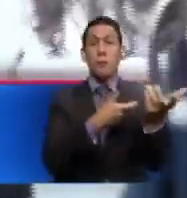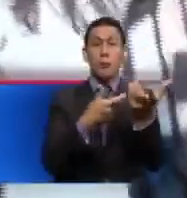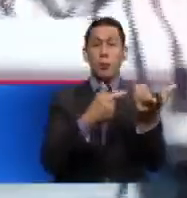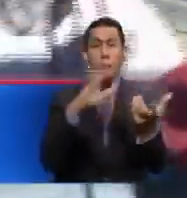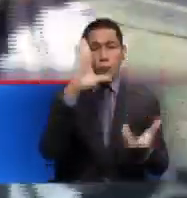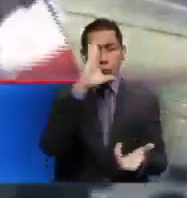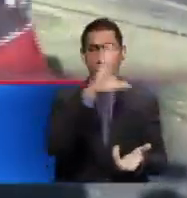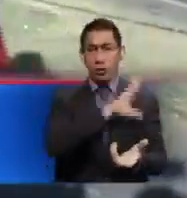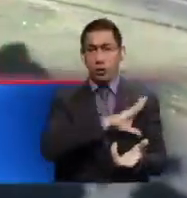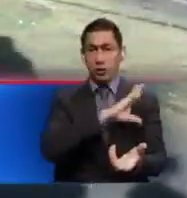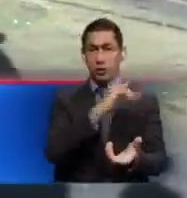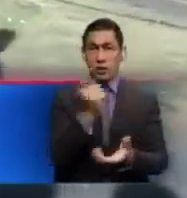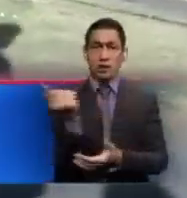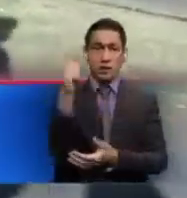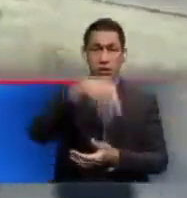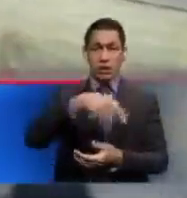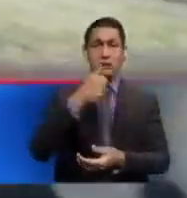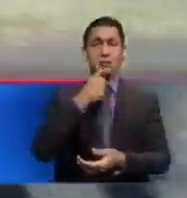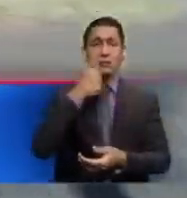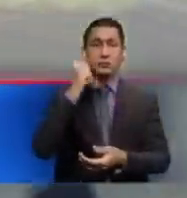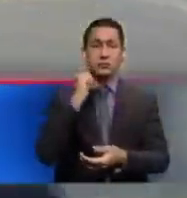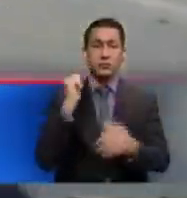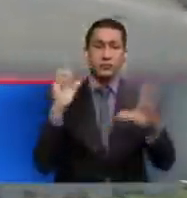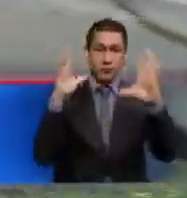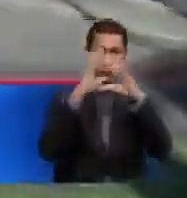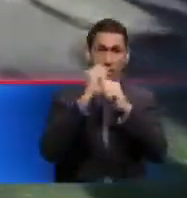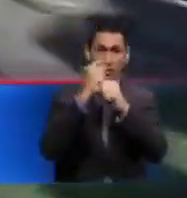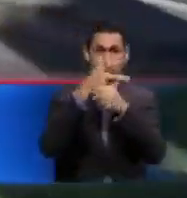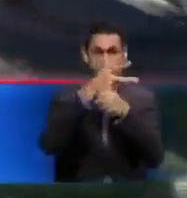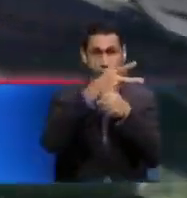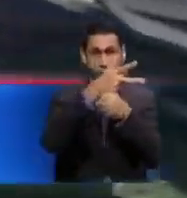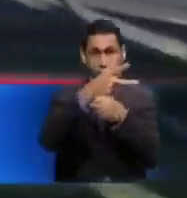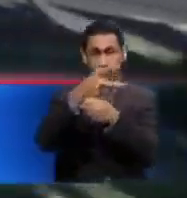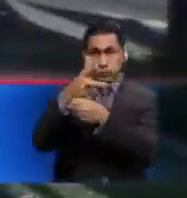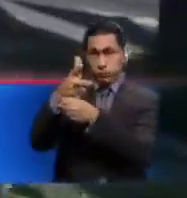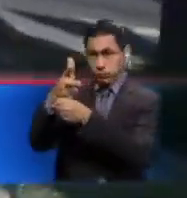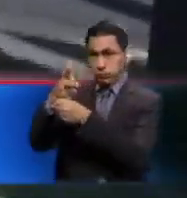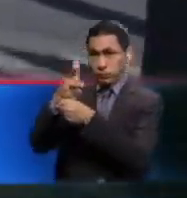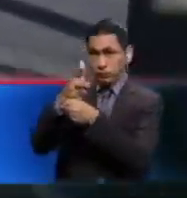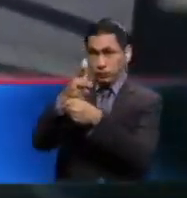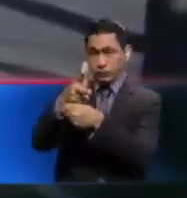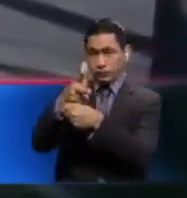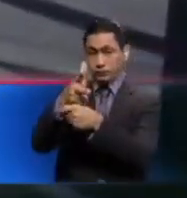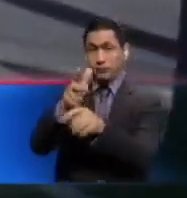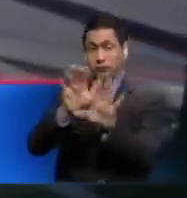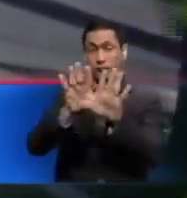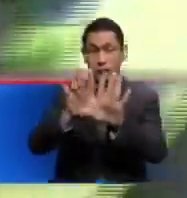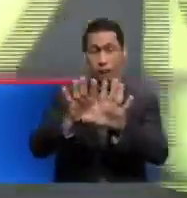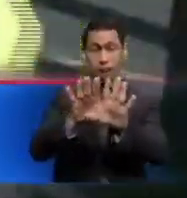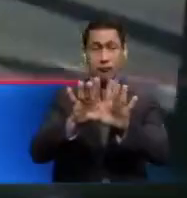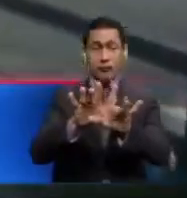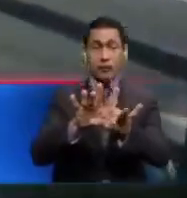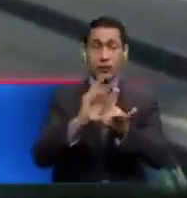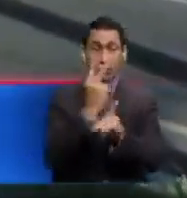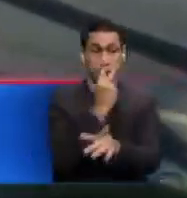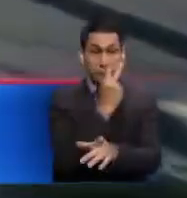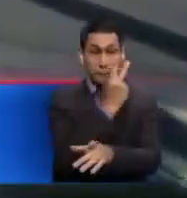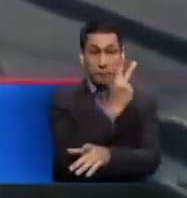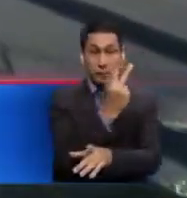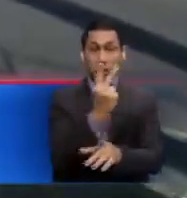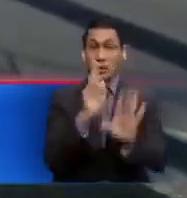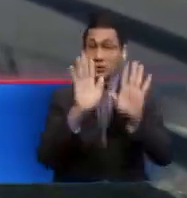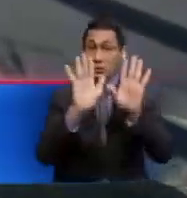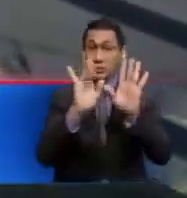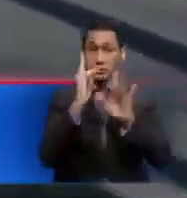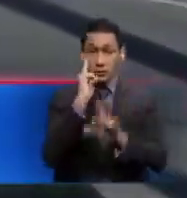acudieron a la zona, como ustedes miran en pantalla, amigos televidentes, en primera instancia, según nuestro registro visual, enfaticemos, según